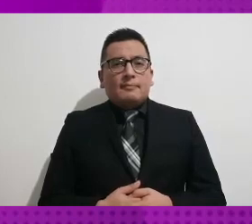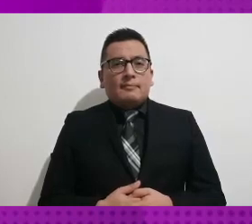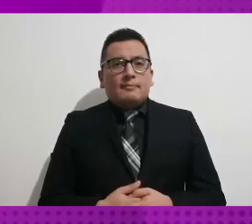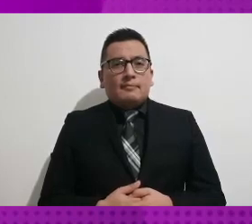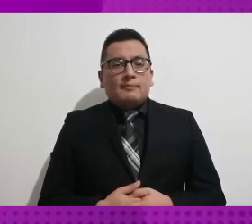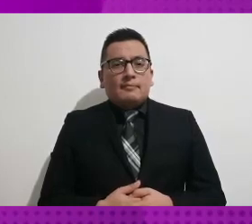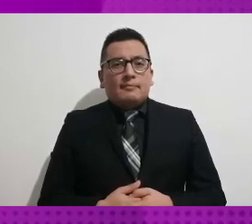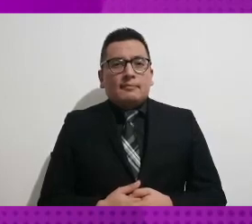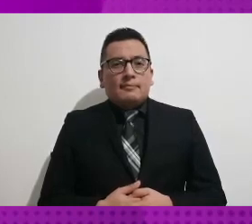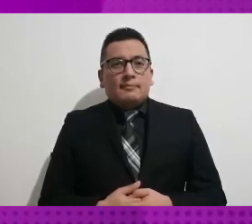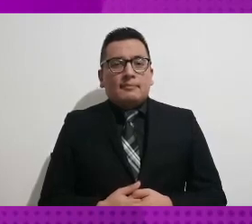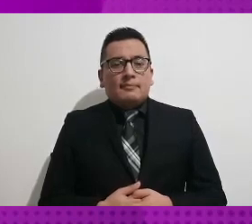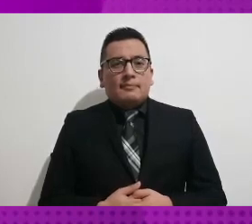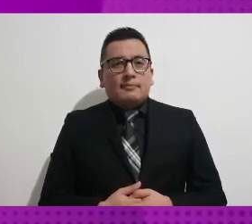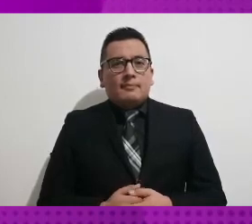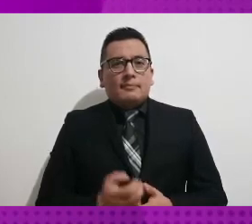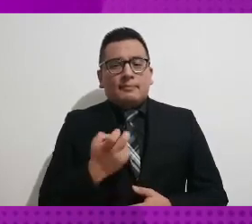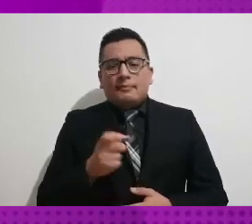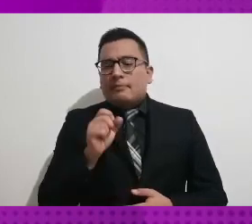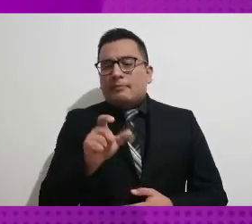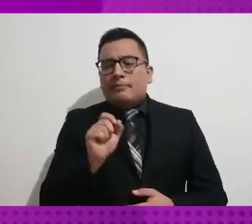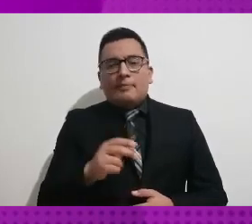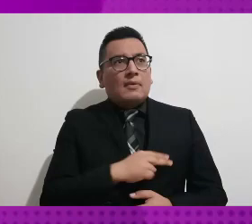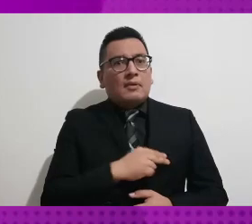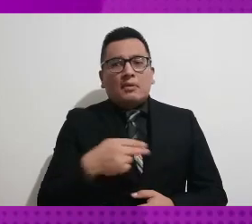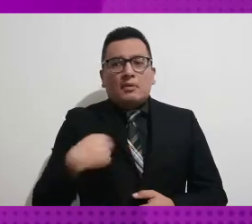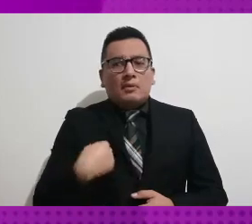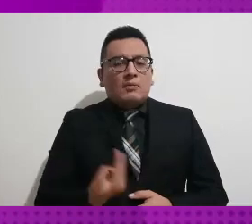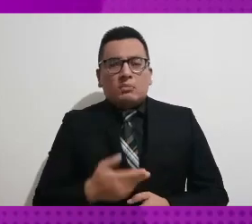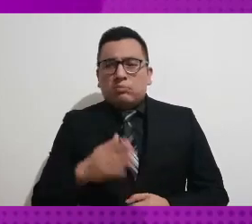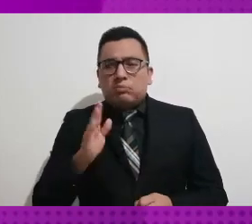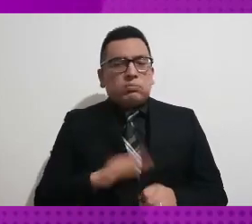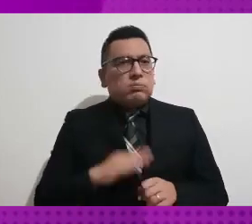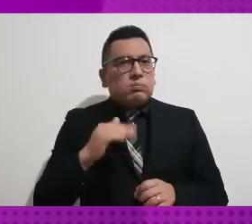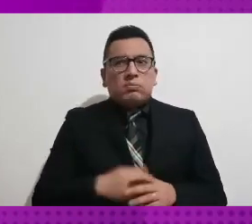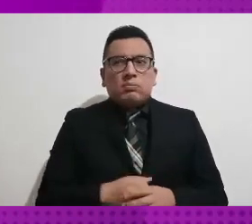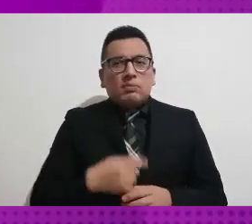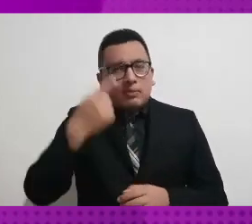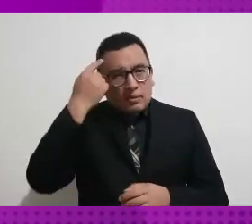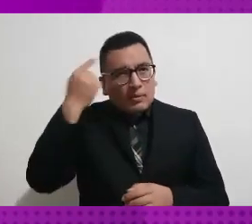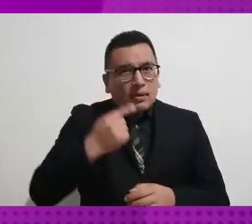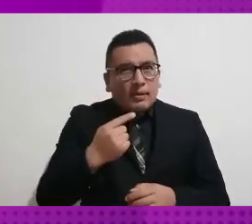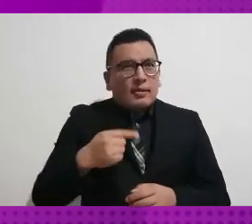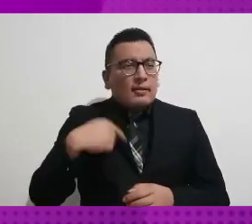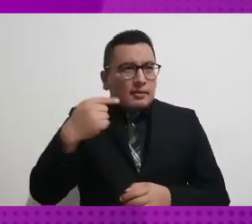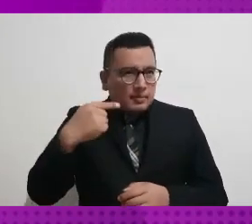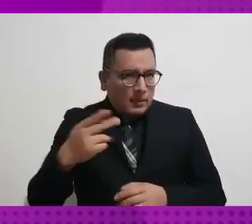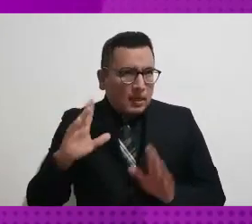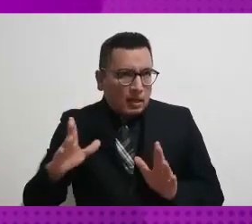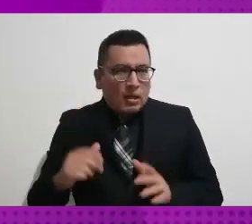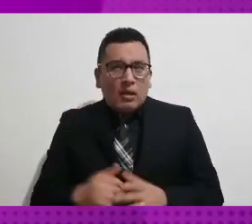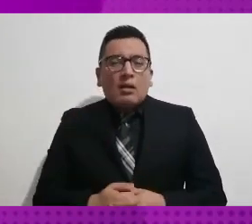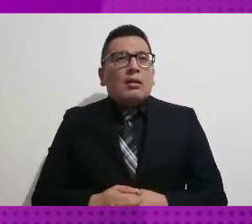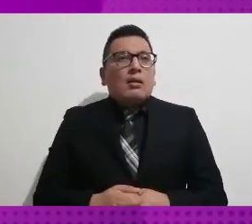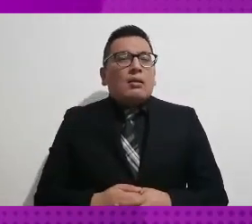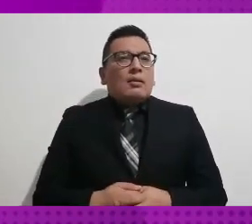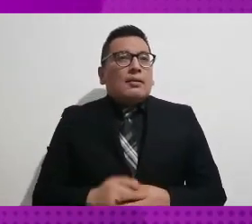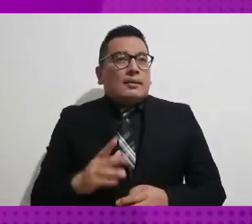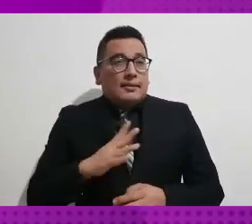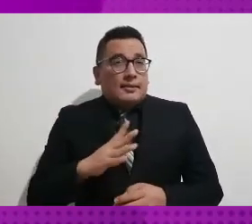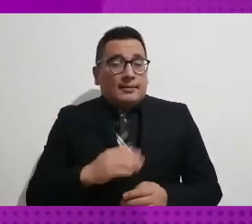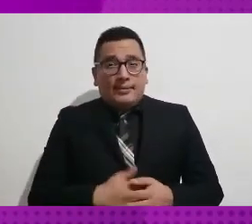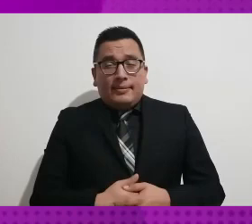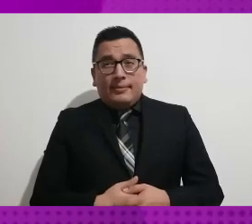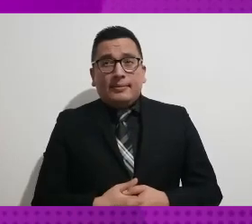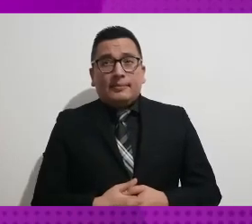incluso también nos fuimos más allá para que ya después en las elecciones federales, por